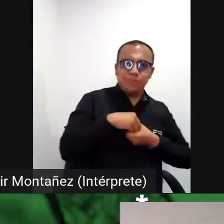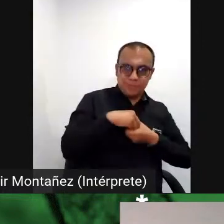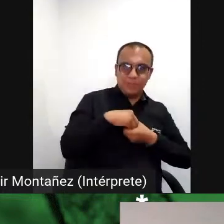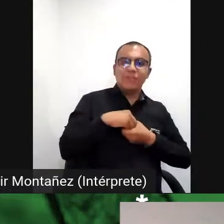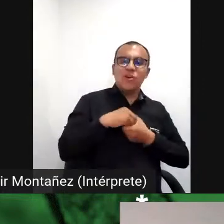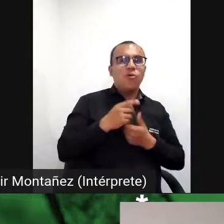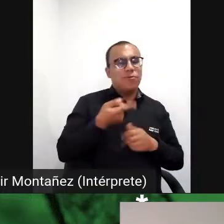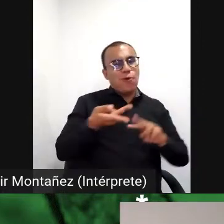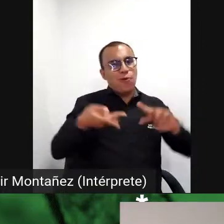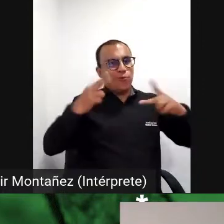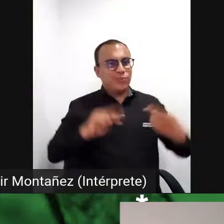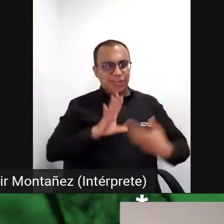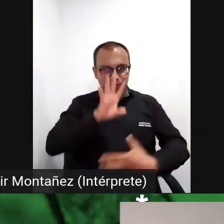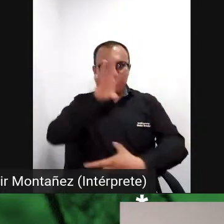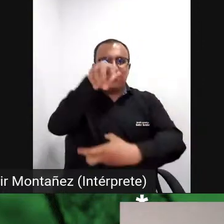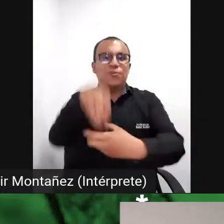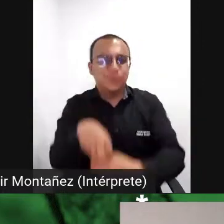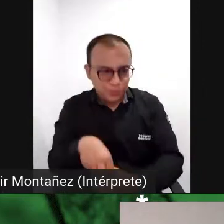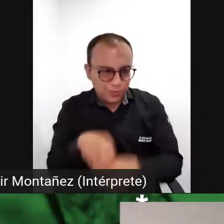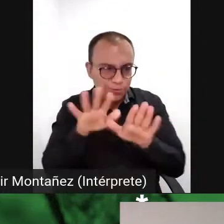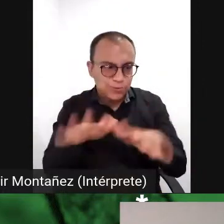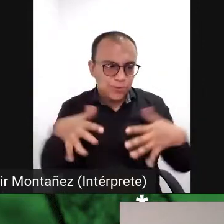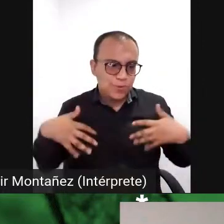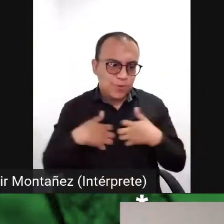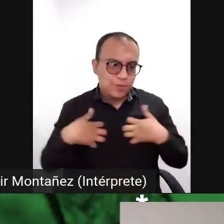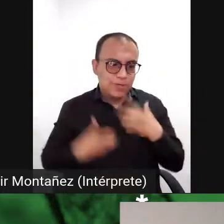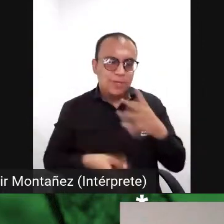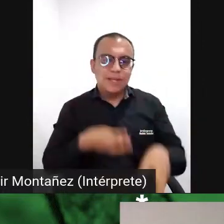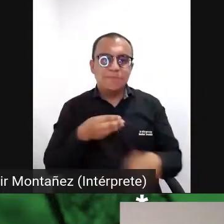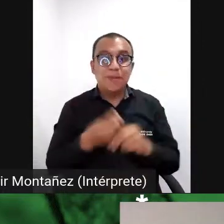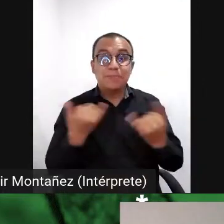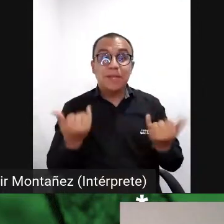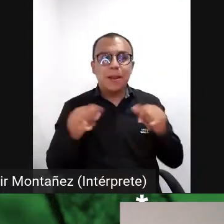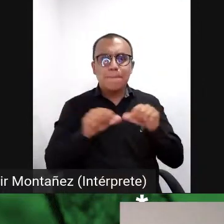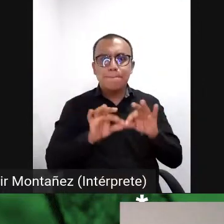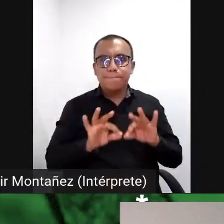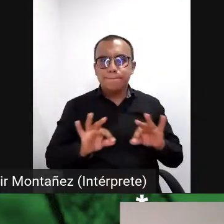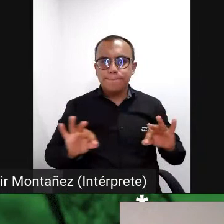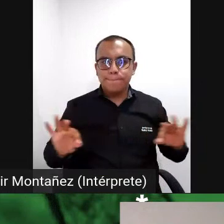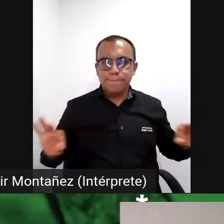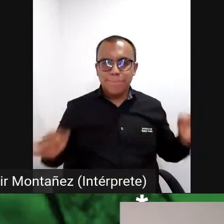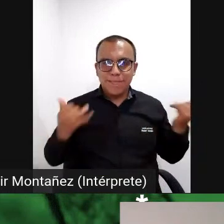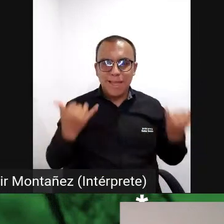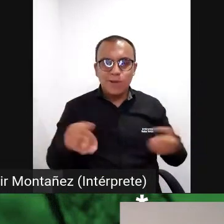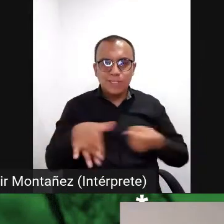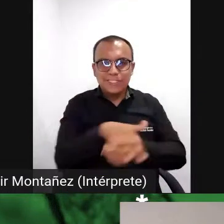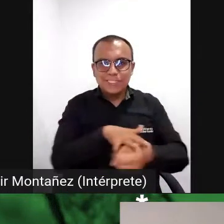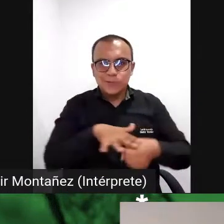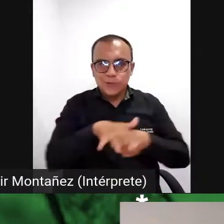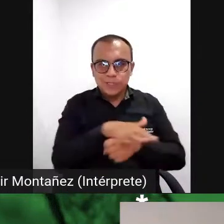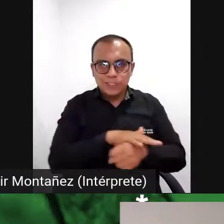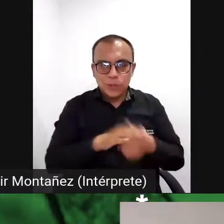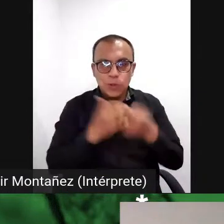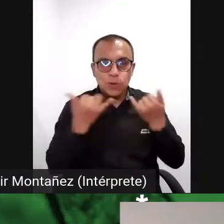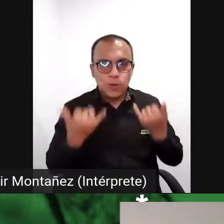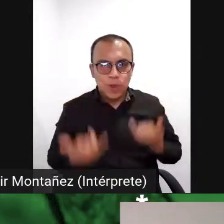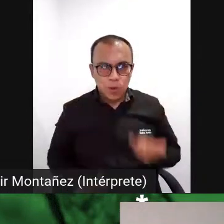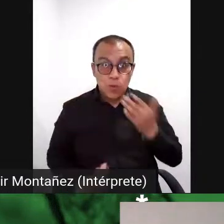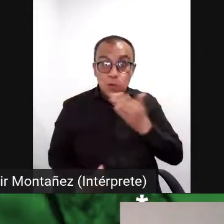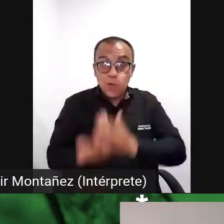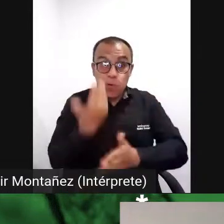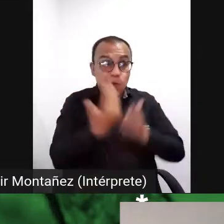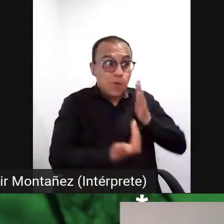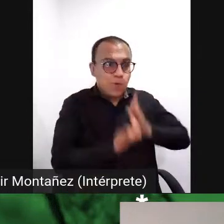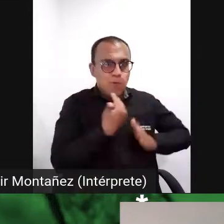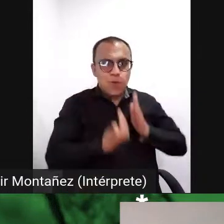le metimos a la casa a la fauna. Y con esta quietud que se presenta en estos días, pues nuevamente ellos comienzan a retornar a